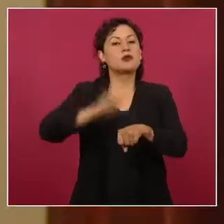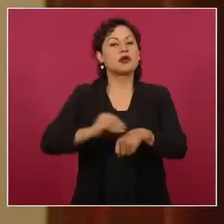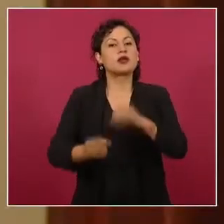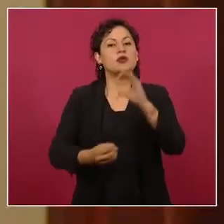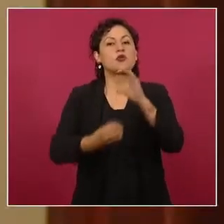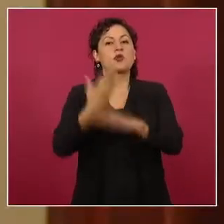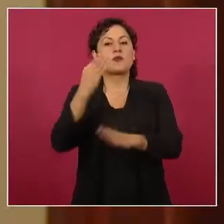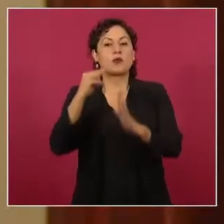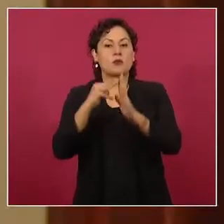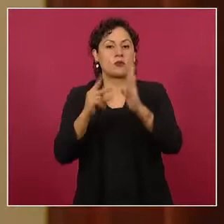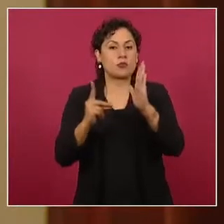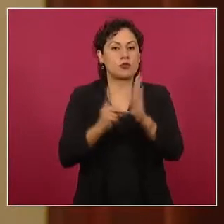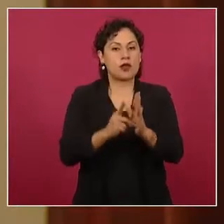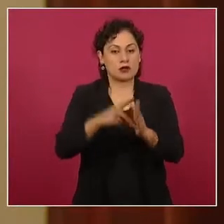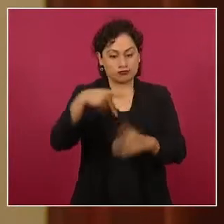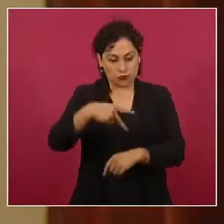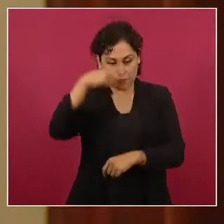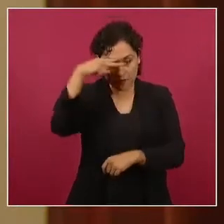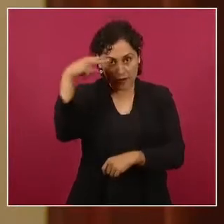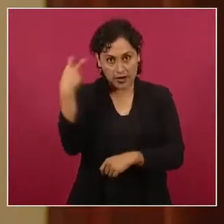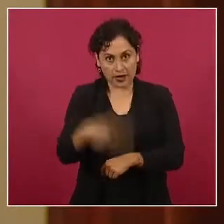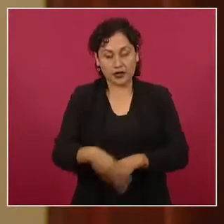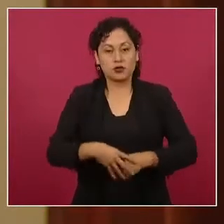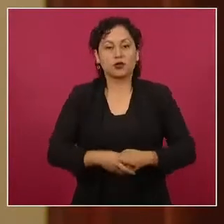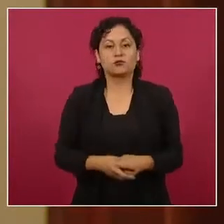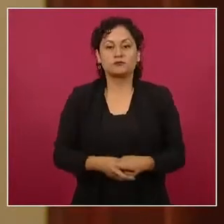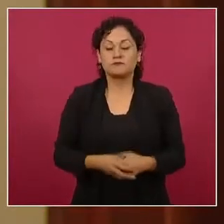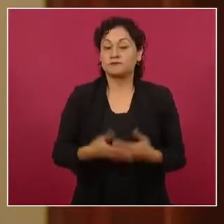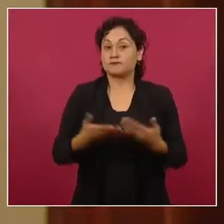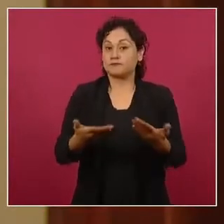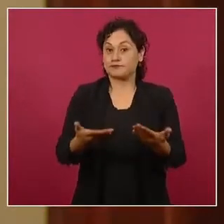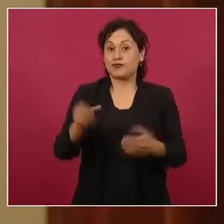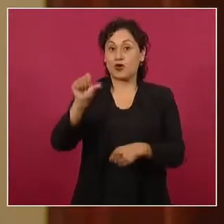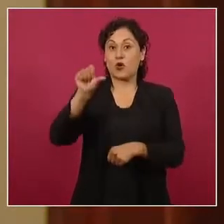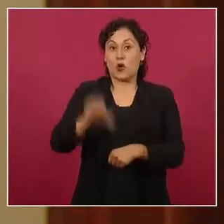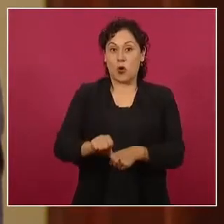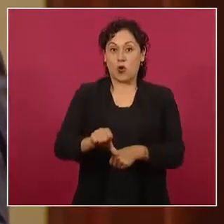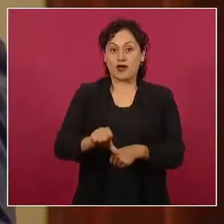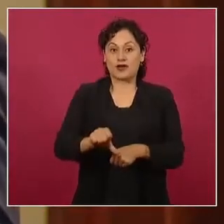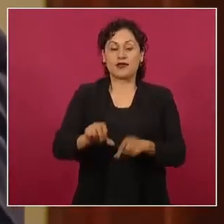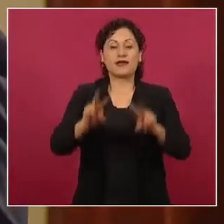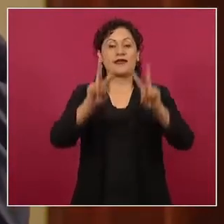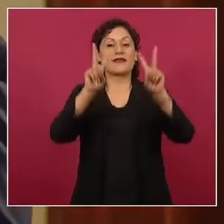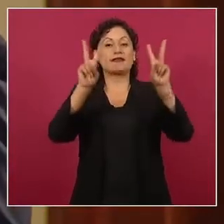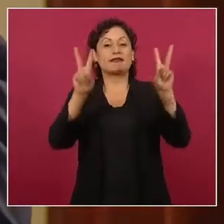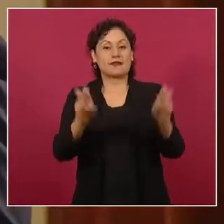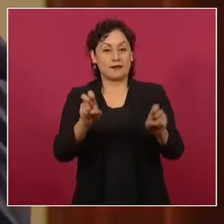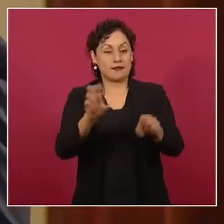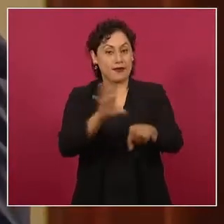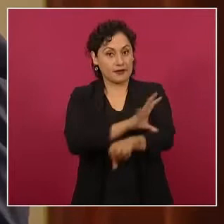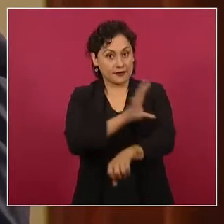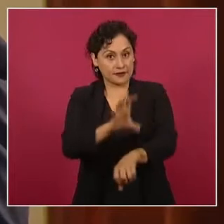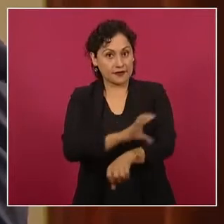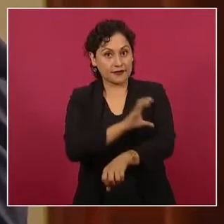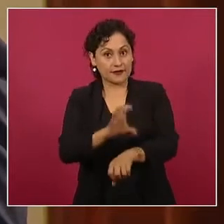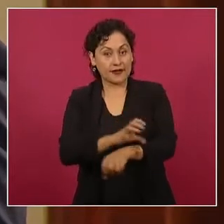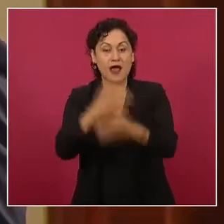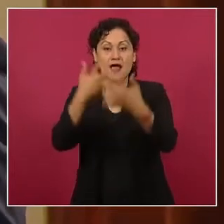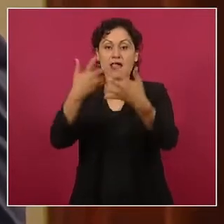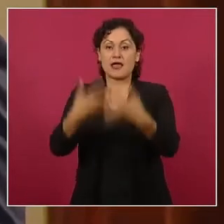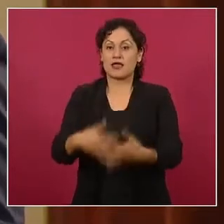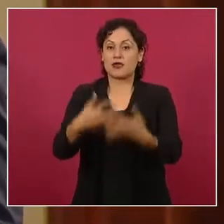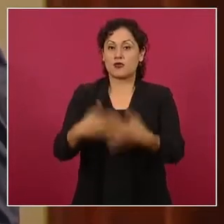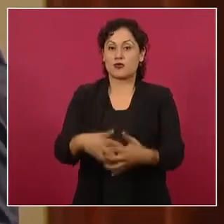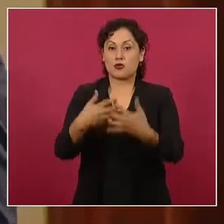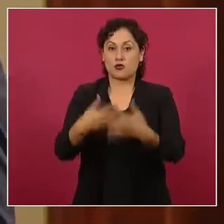para fortuna de los mexicanos y blindaje de la soberanía energética, el modelo en la industria eléctrica en